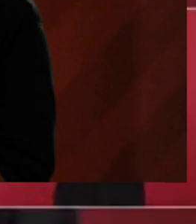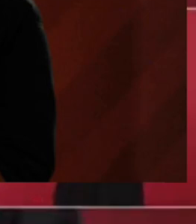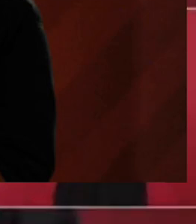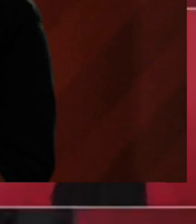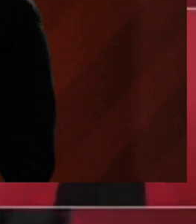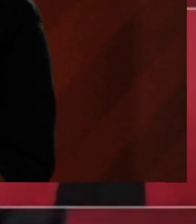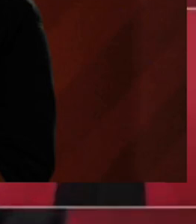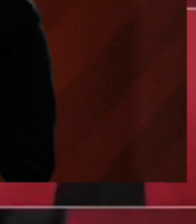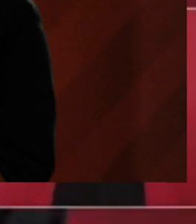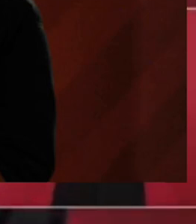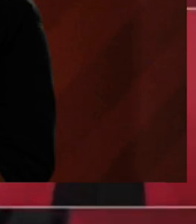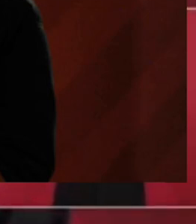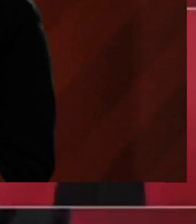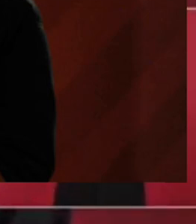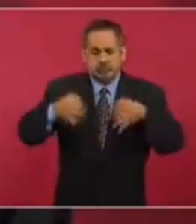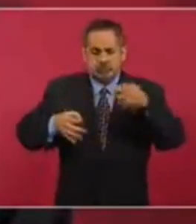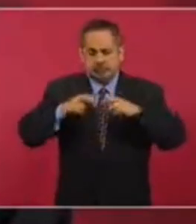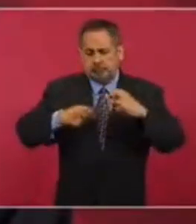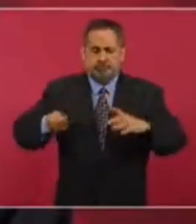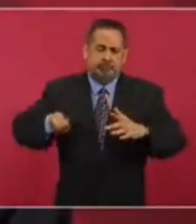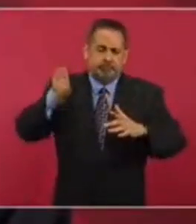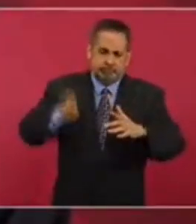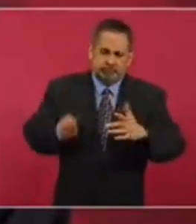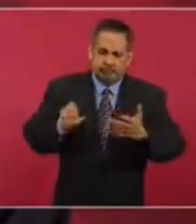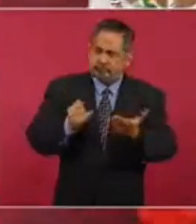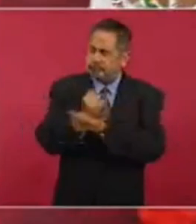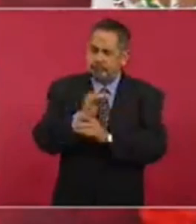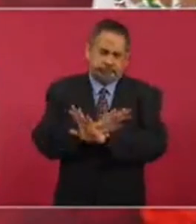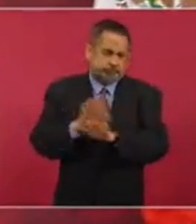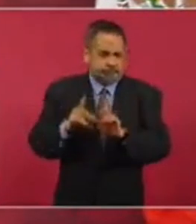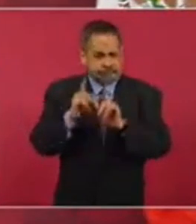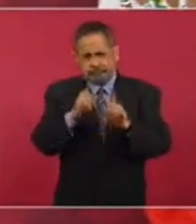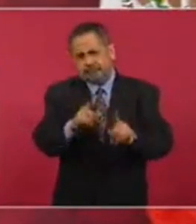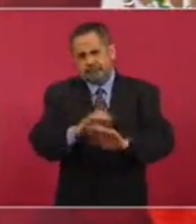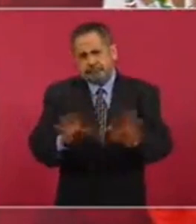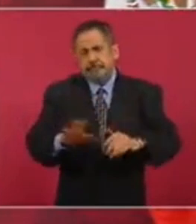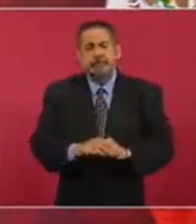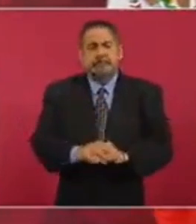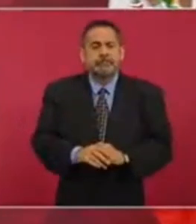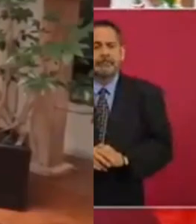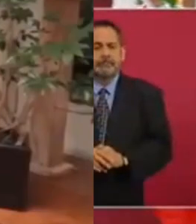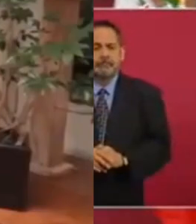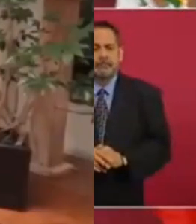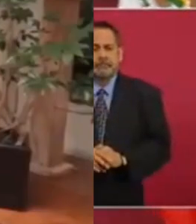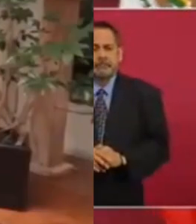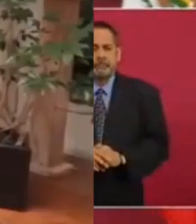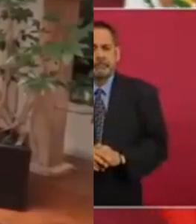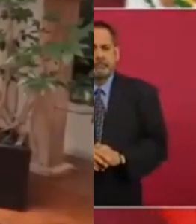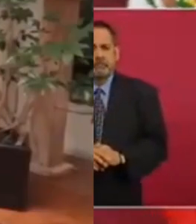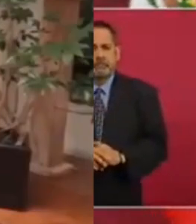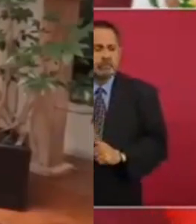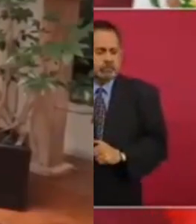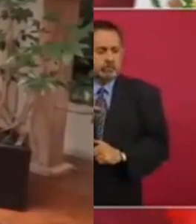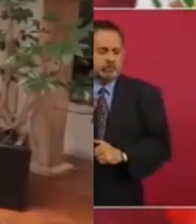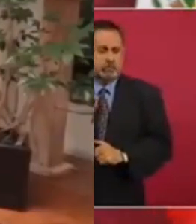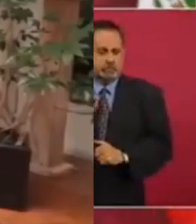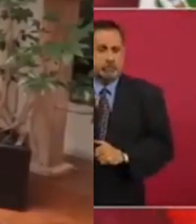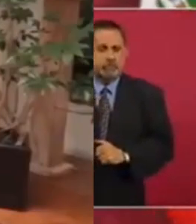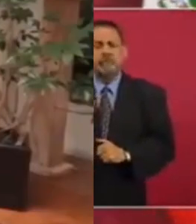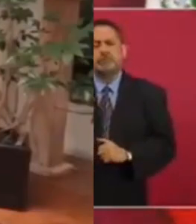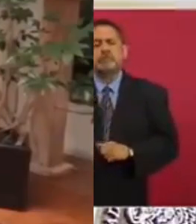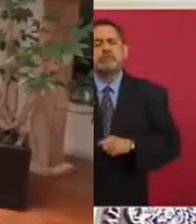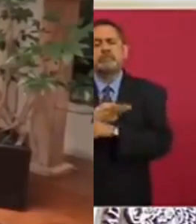de la República, donde AMLO justificó que el fiscal haya usado su posición para presionar a ministros en